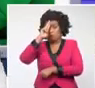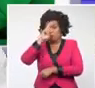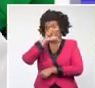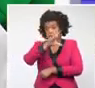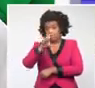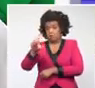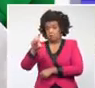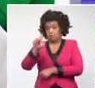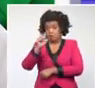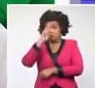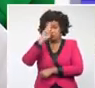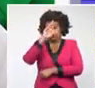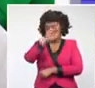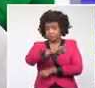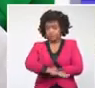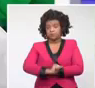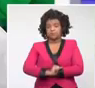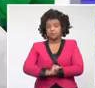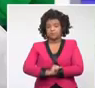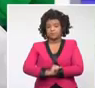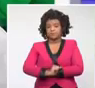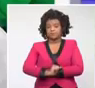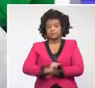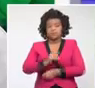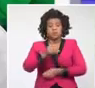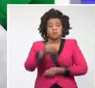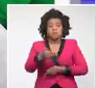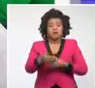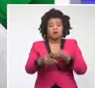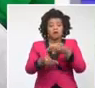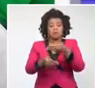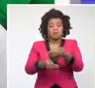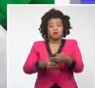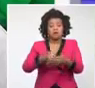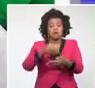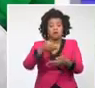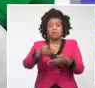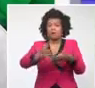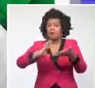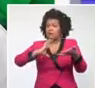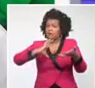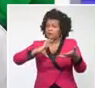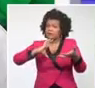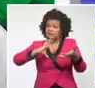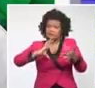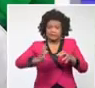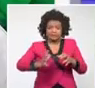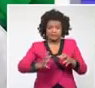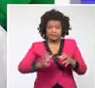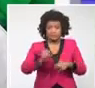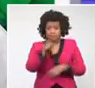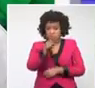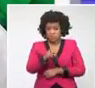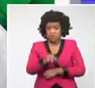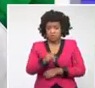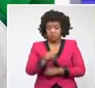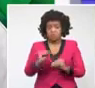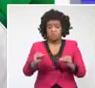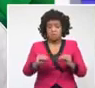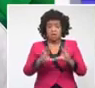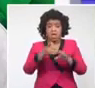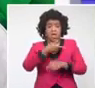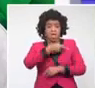después de una evolución que presentó algunas complicaciones, en la mañana de